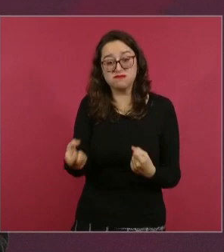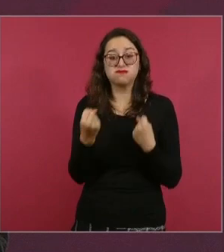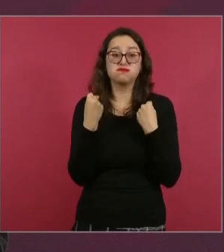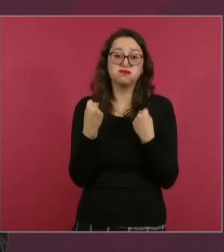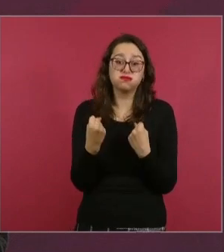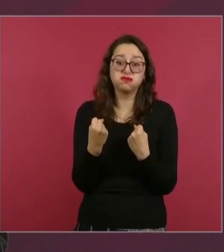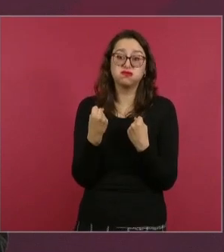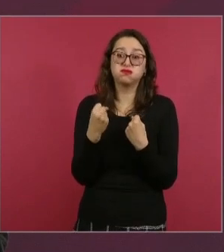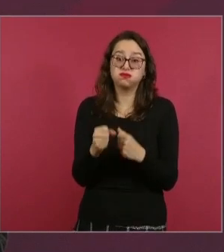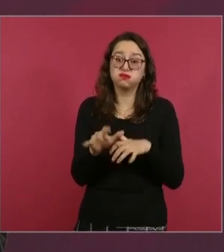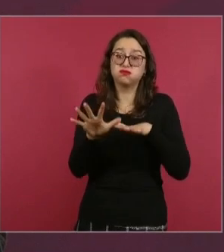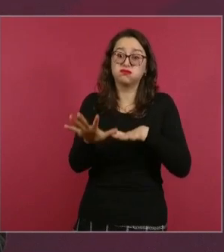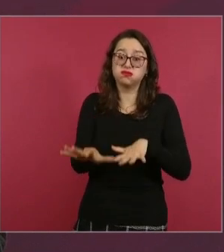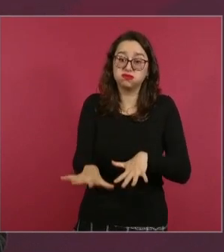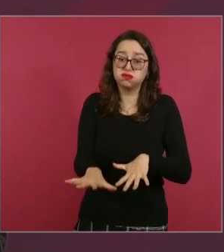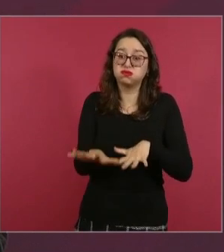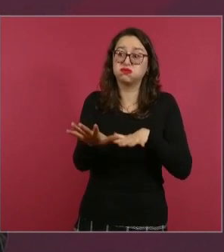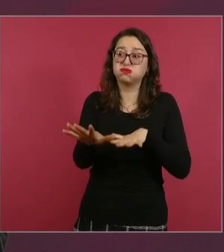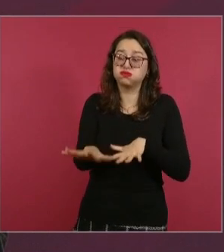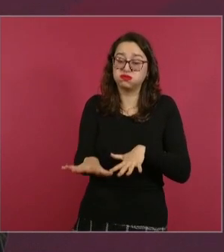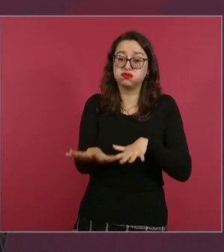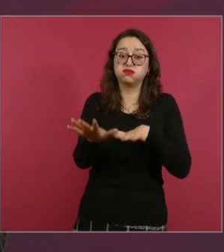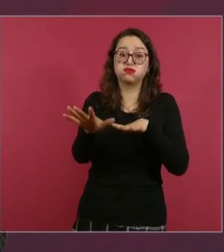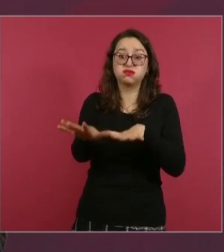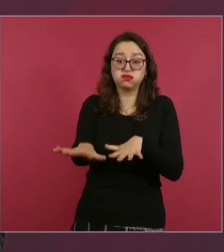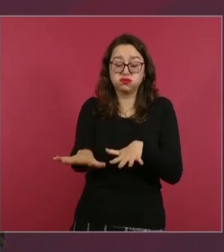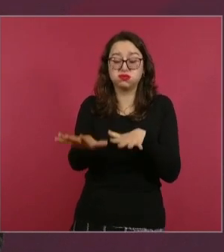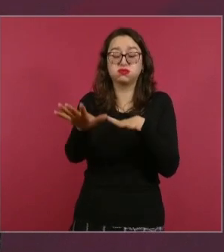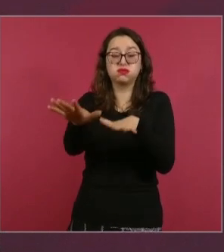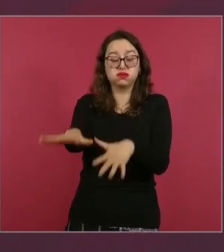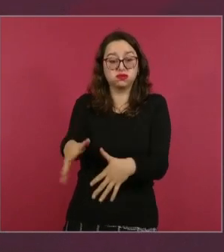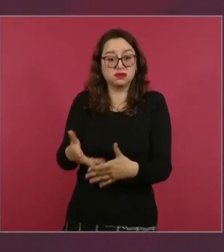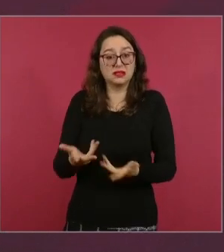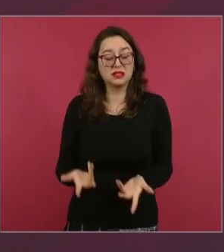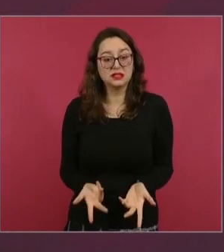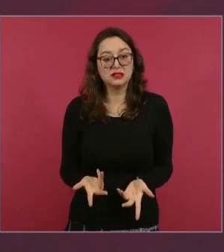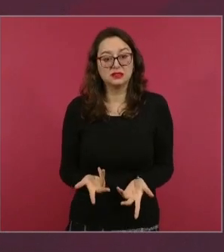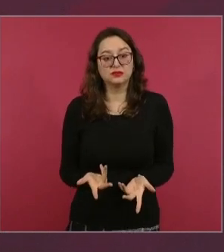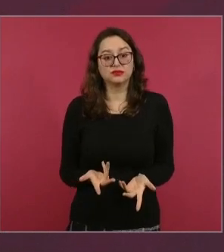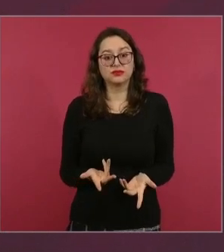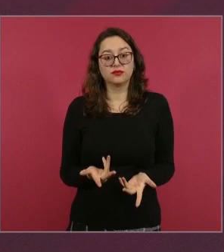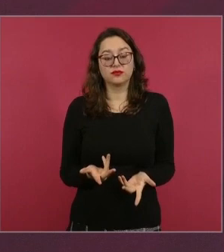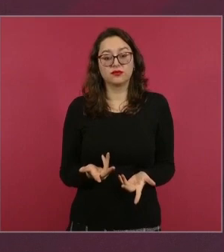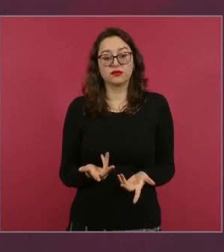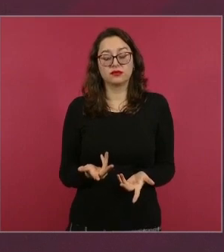Acapulco uno dos